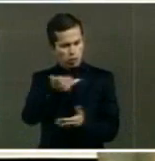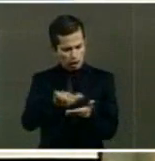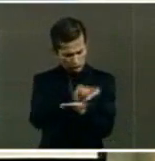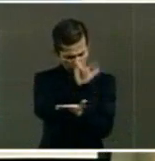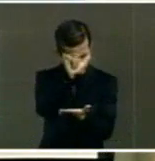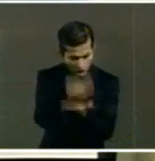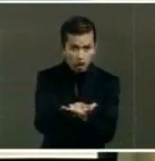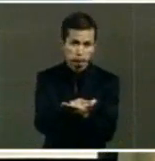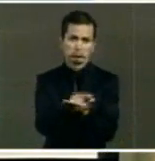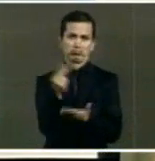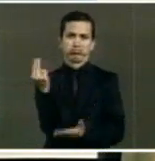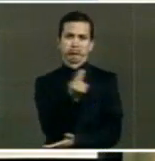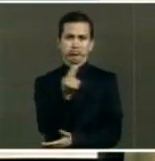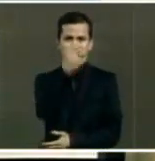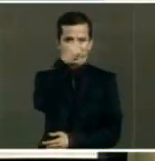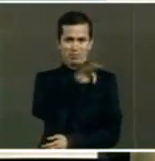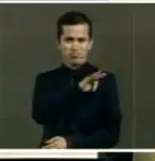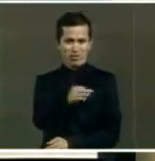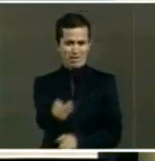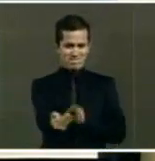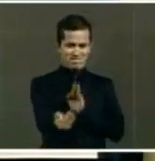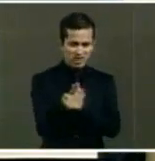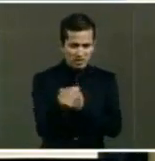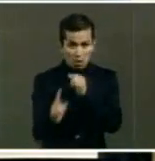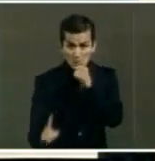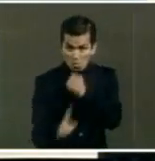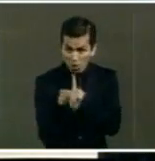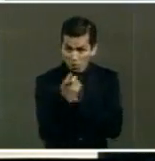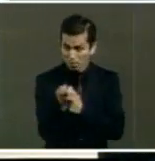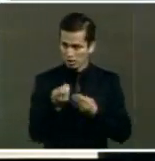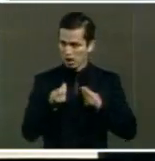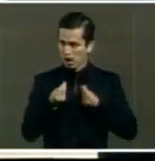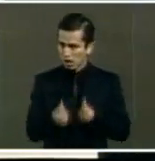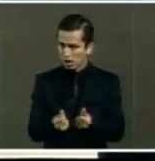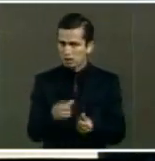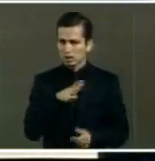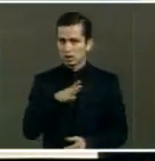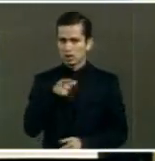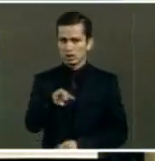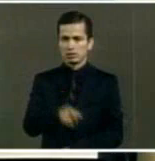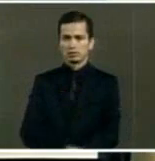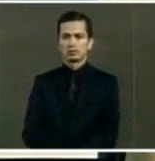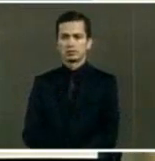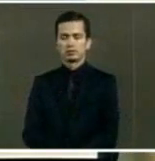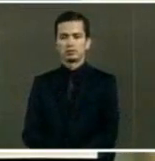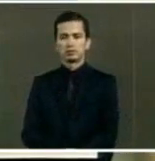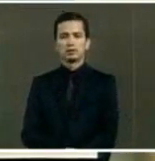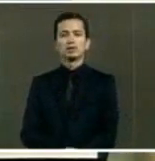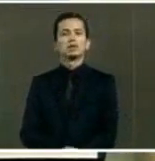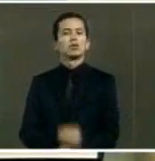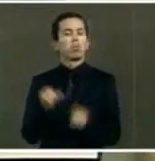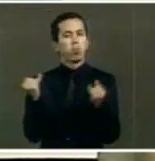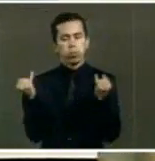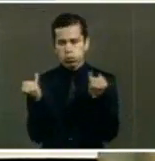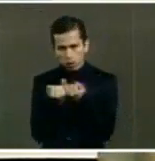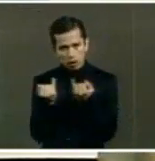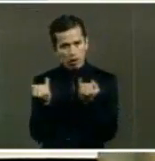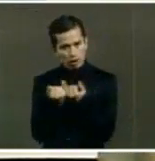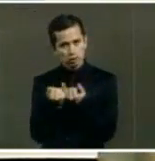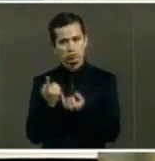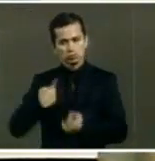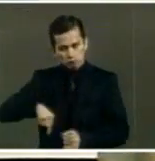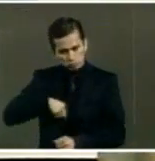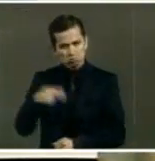para enfrentar la delicada situación que hoy vivimos. De la misma forma, necesitamos avanzar